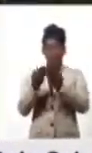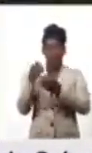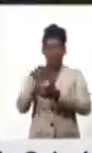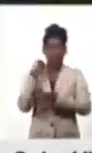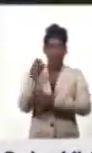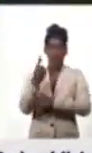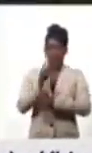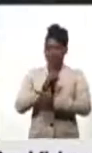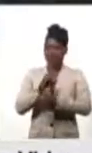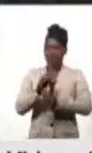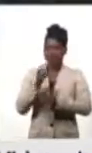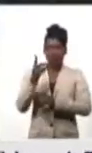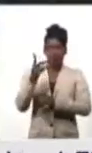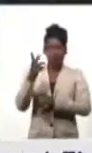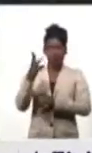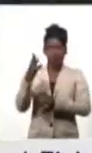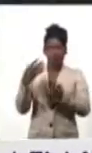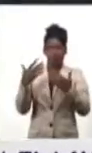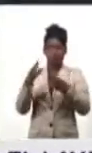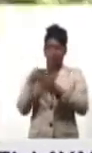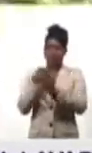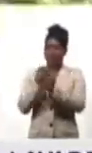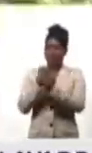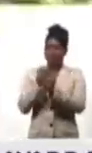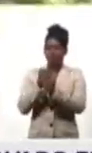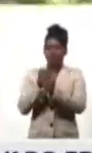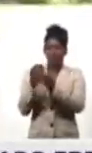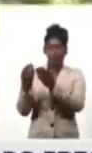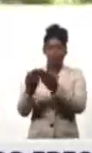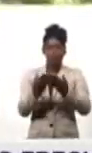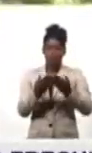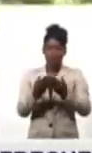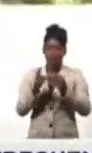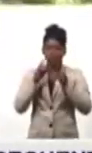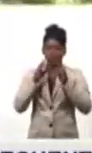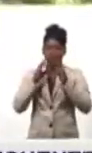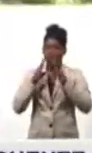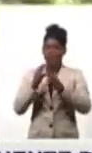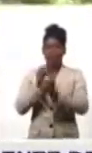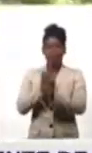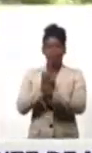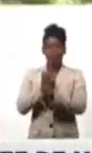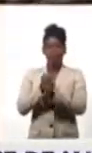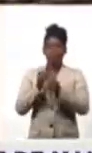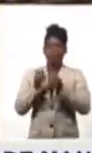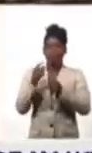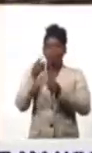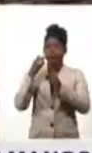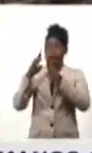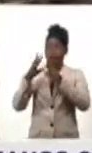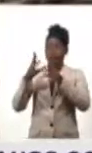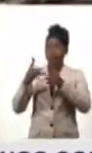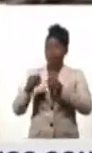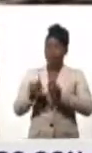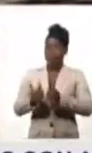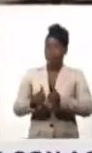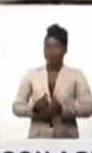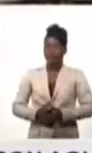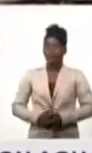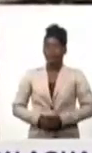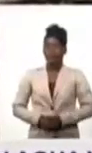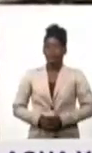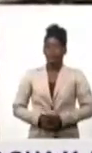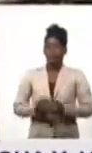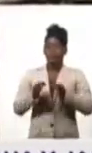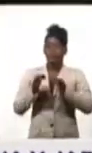8 años, y si no tienes esa dedicación es muy difícil tener los resultados que hoy exhiben el área. La permanente defensa de las